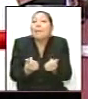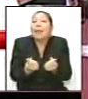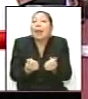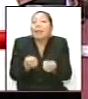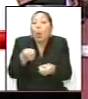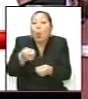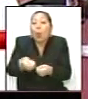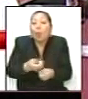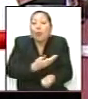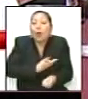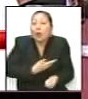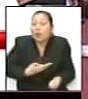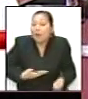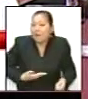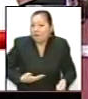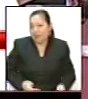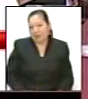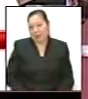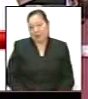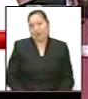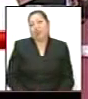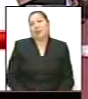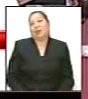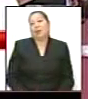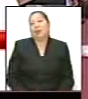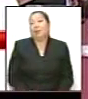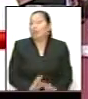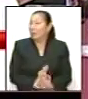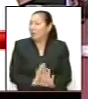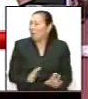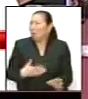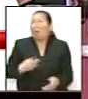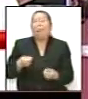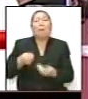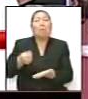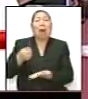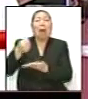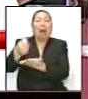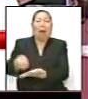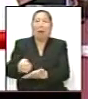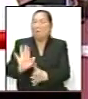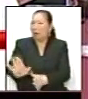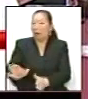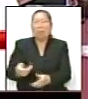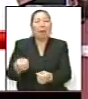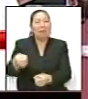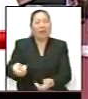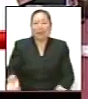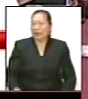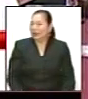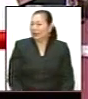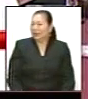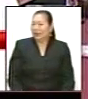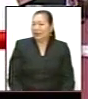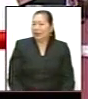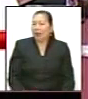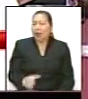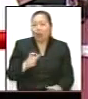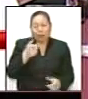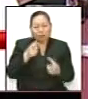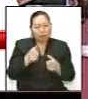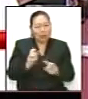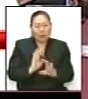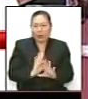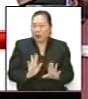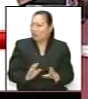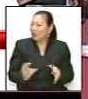que transfiere el gobierno central, presidente. Porque tampoco se le puede dejar a la llave, escuchaba que decía la Contraloría que no